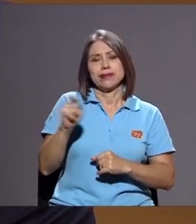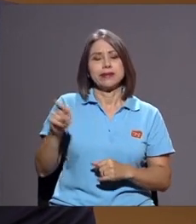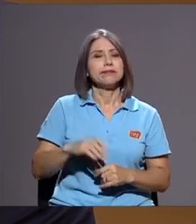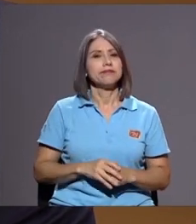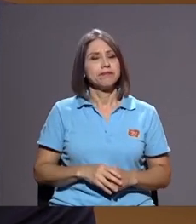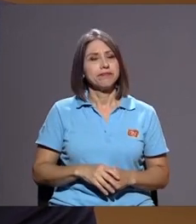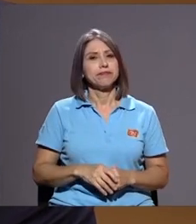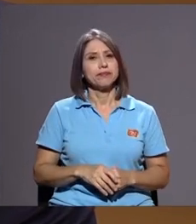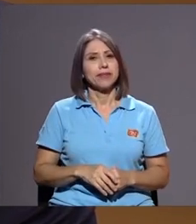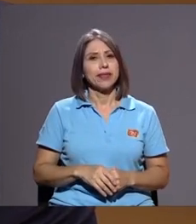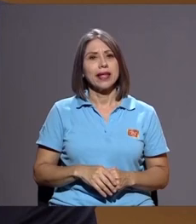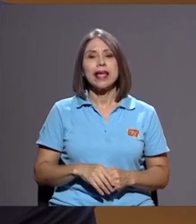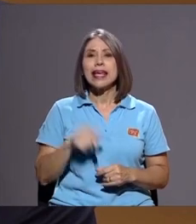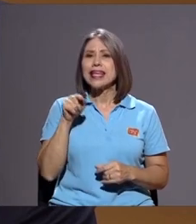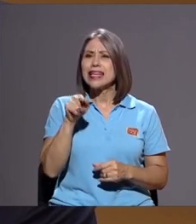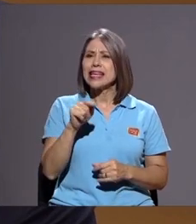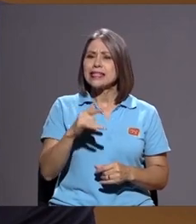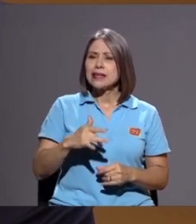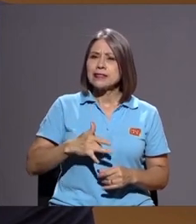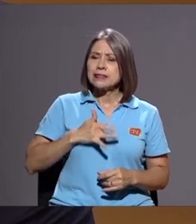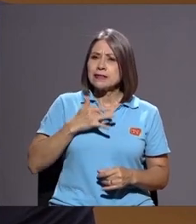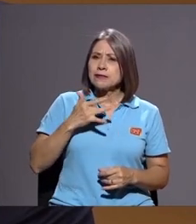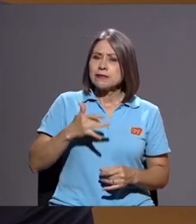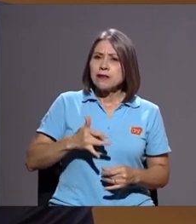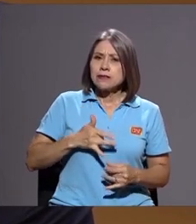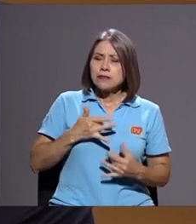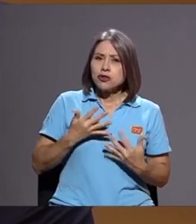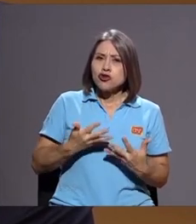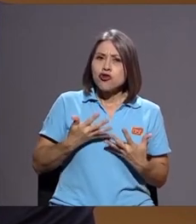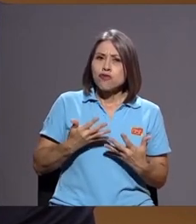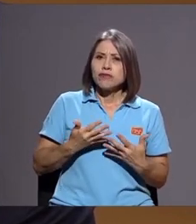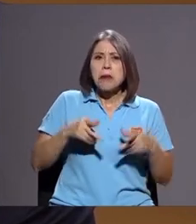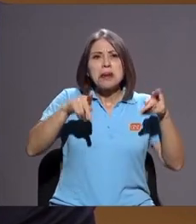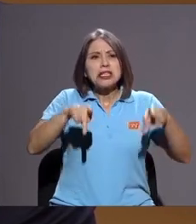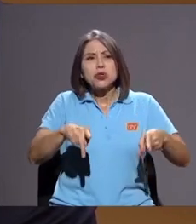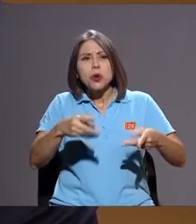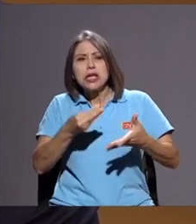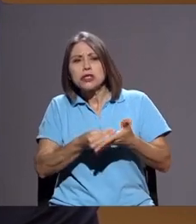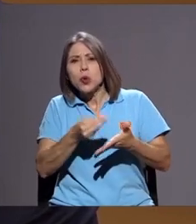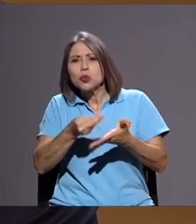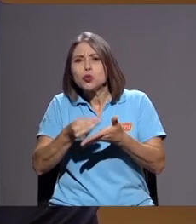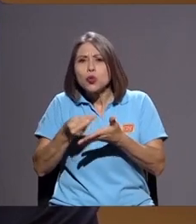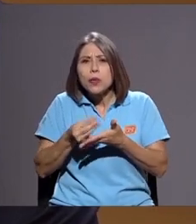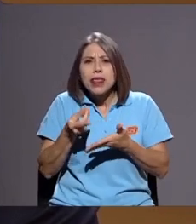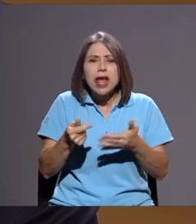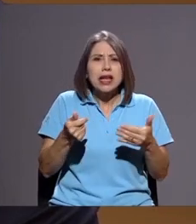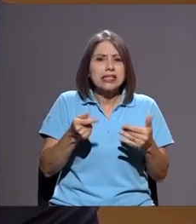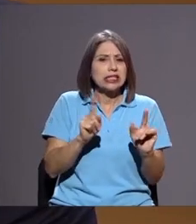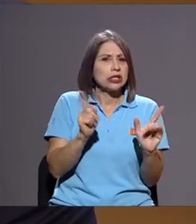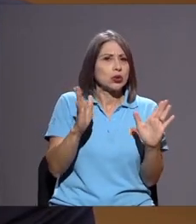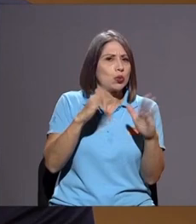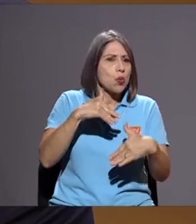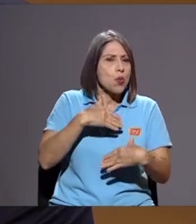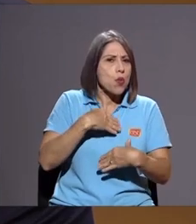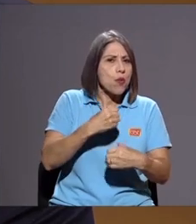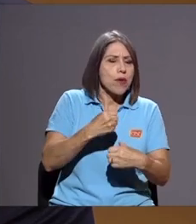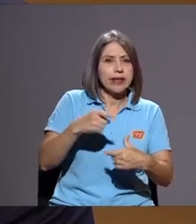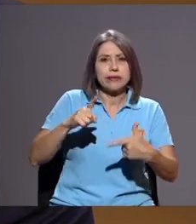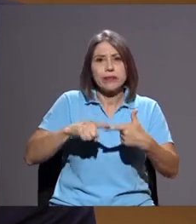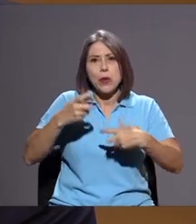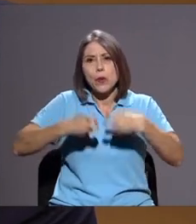y esa sensación de consumidores con desconfianza problemas de empleo problemas